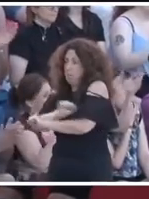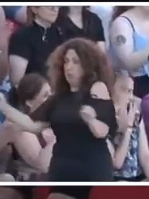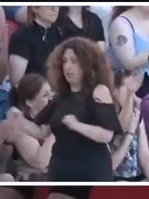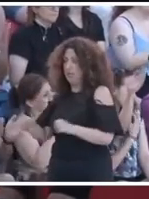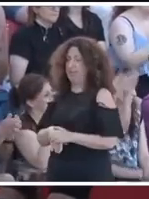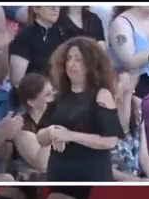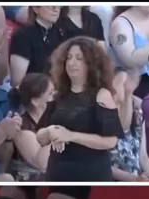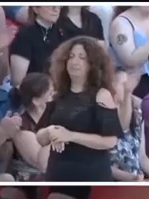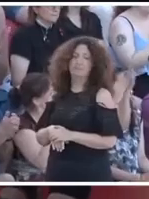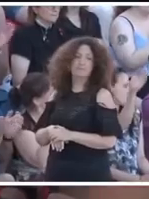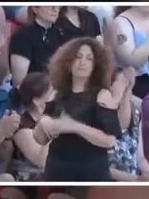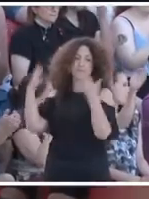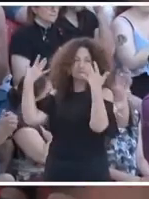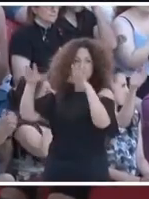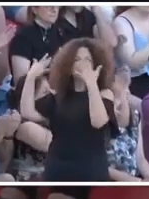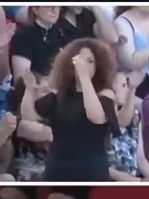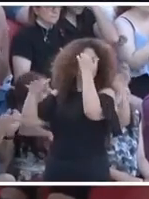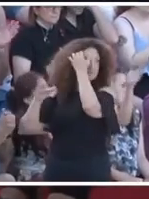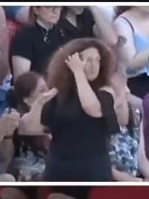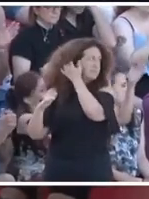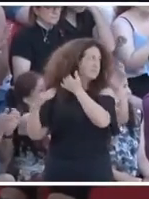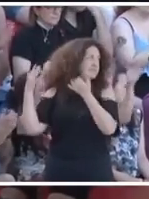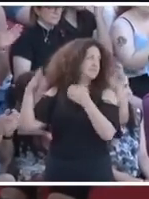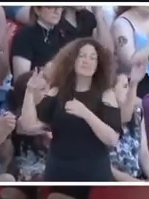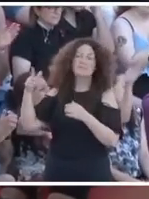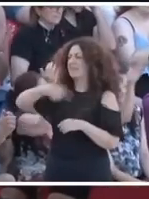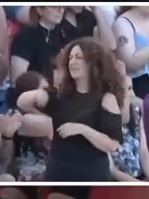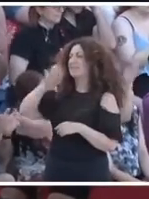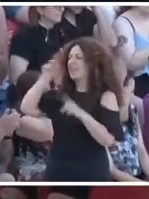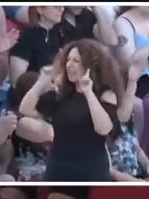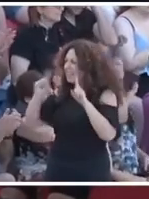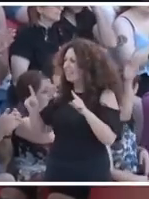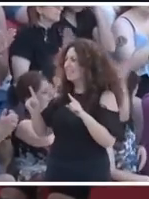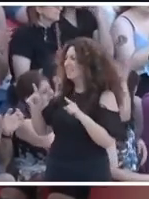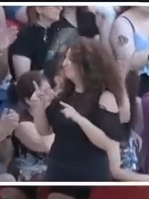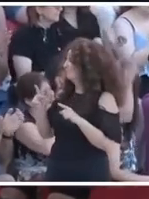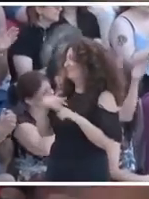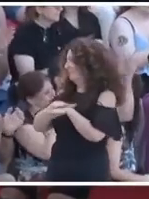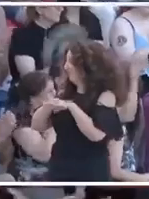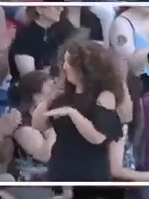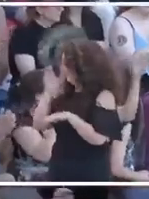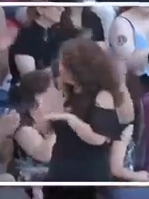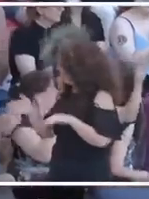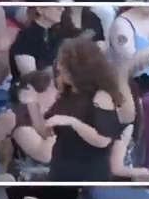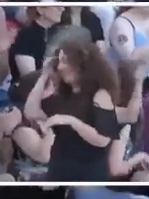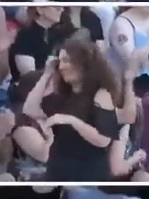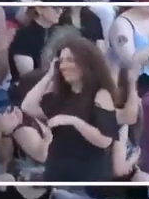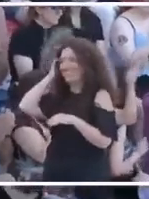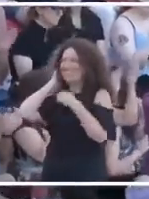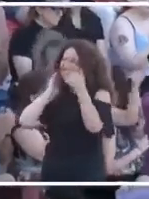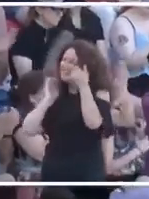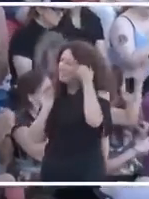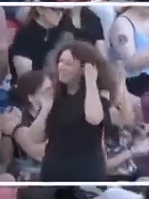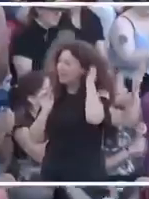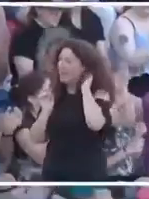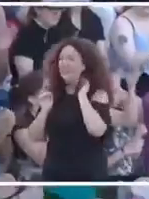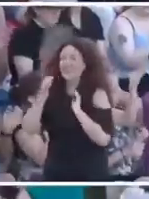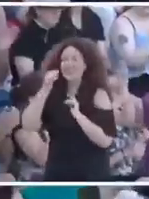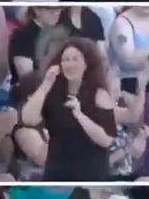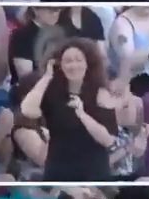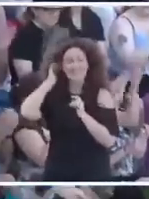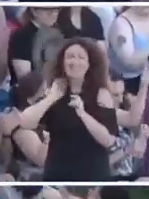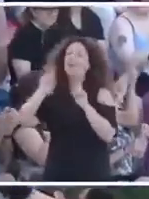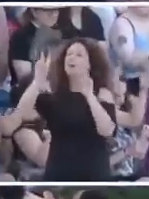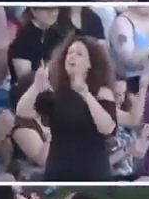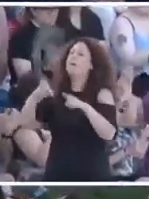Sería impensable la ley solo sí es sí, la nueva ley del aborto, la ley trans y de derechos LGTBI, el plan